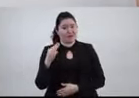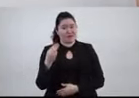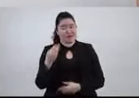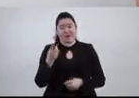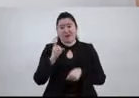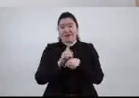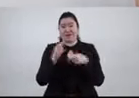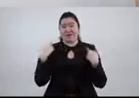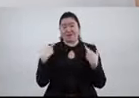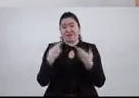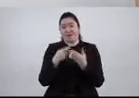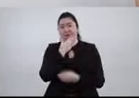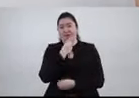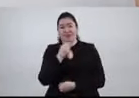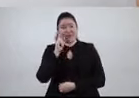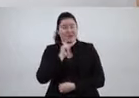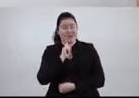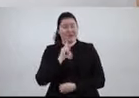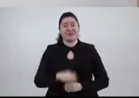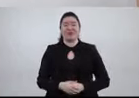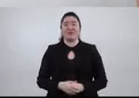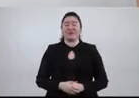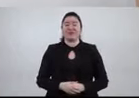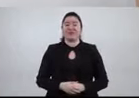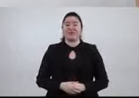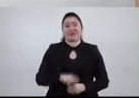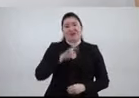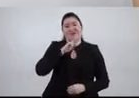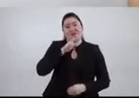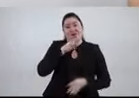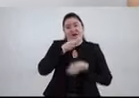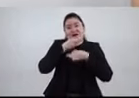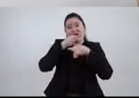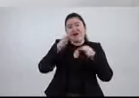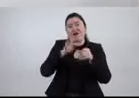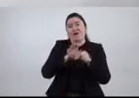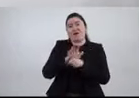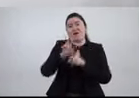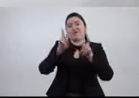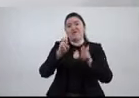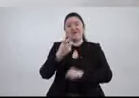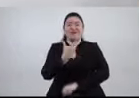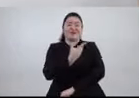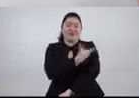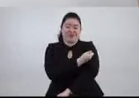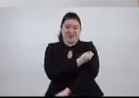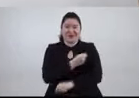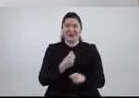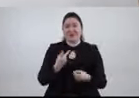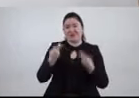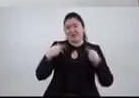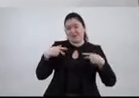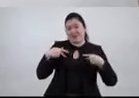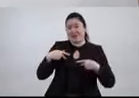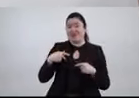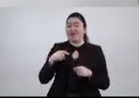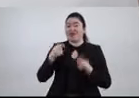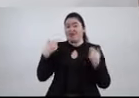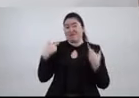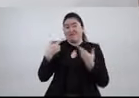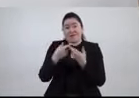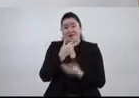Maestra. Y pues qué mejor anuncio el 15 de mayo que la vacunación para maestros y maestras la próxima semana, a